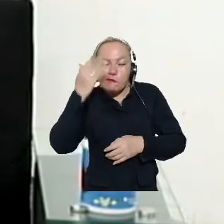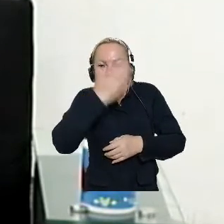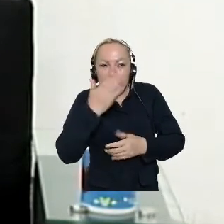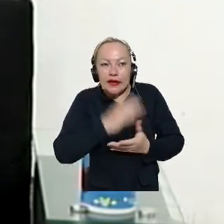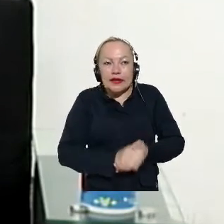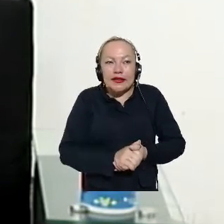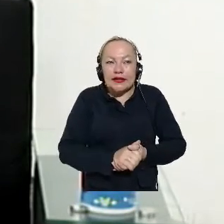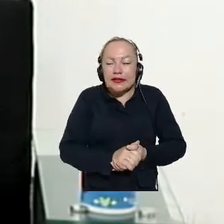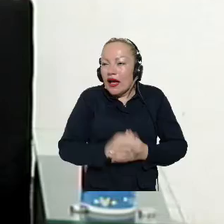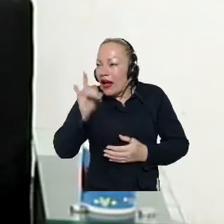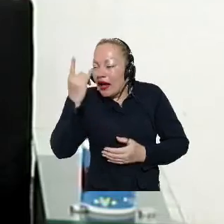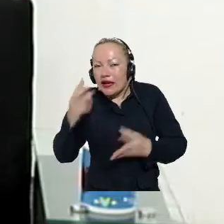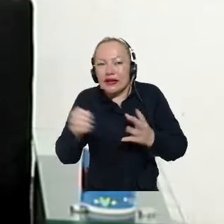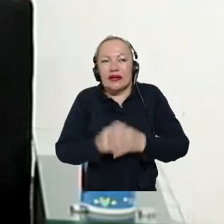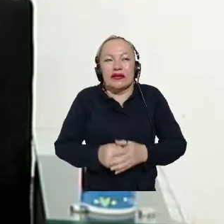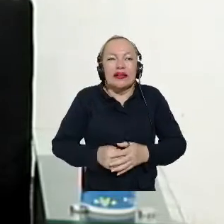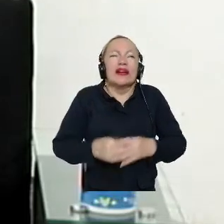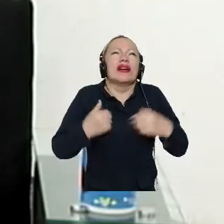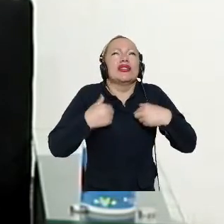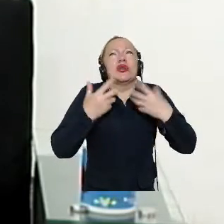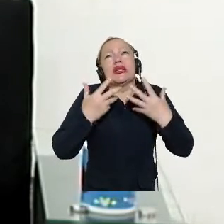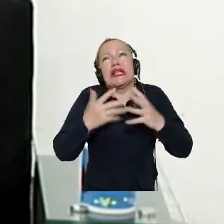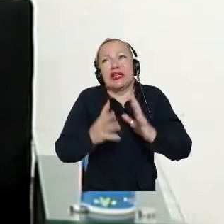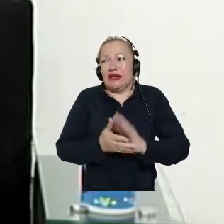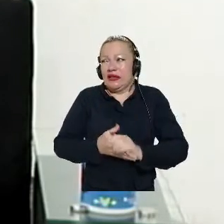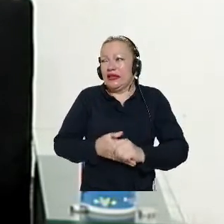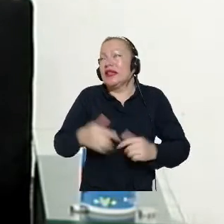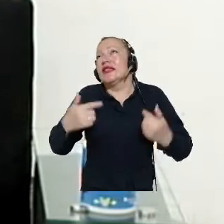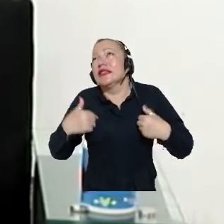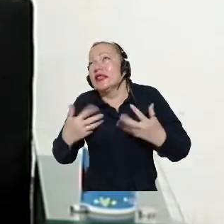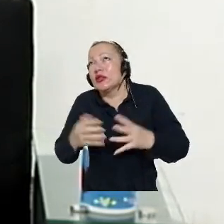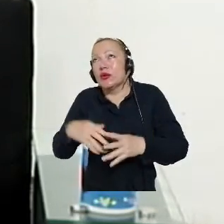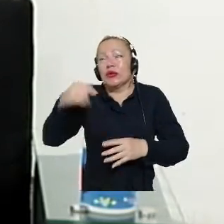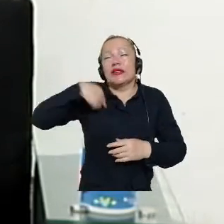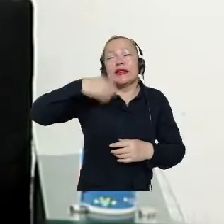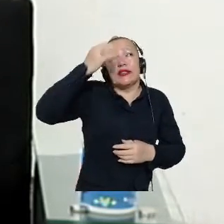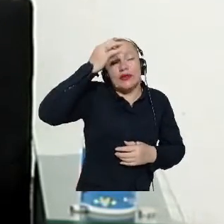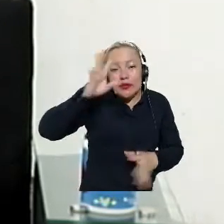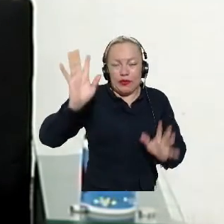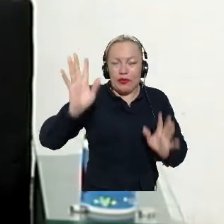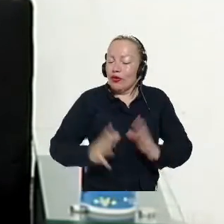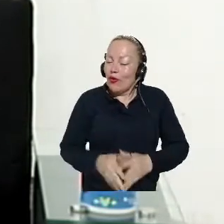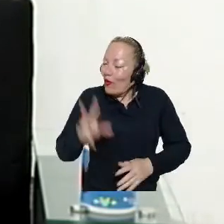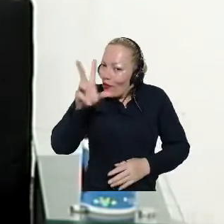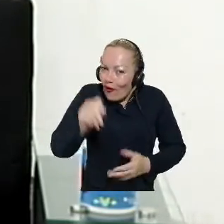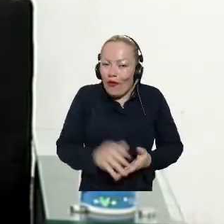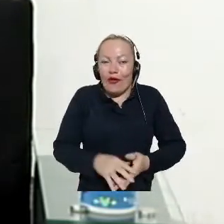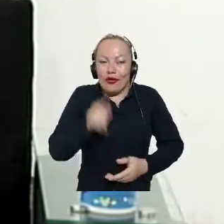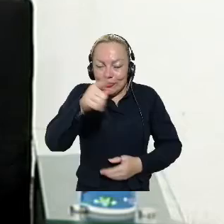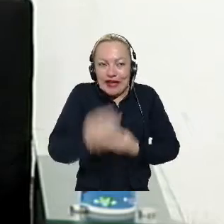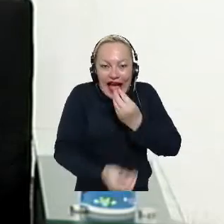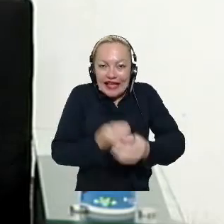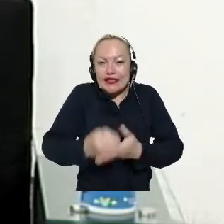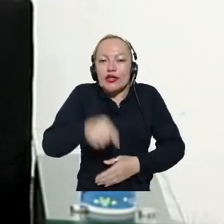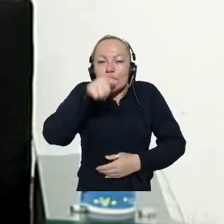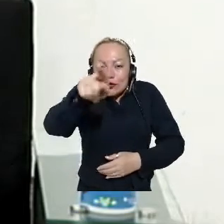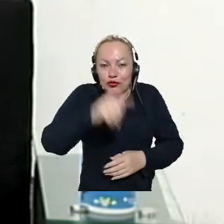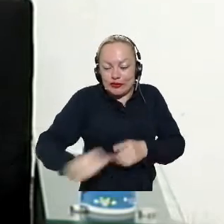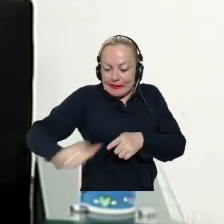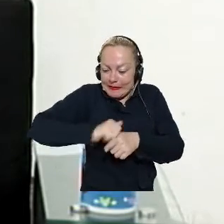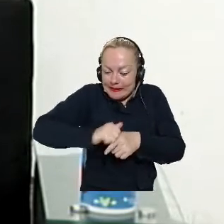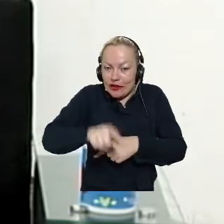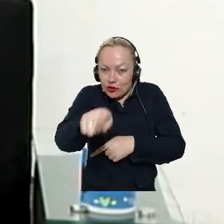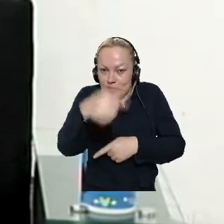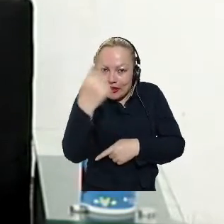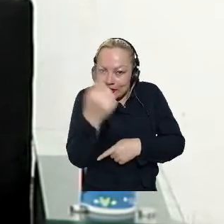probé. Entonces todo se nos queda en el, y si yo, y si tal vez, no, hágalo. Lo va a vivir solo usted y nadie más que